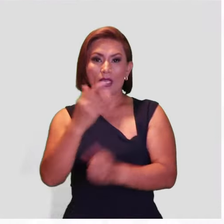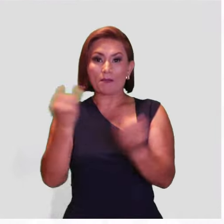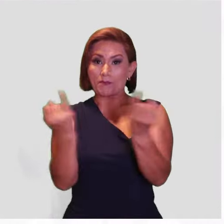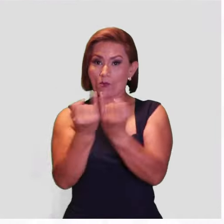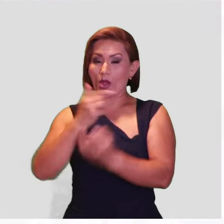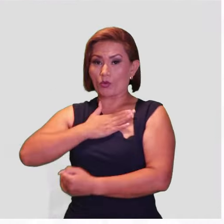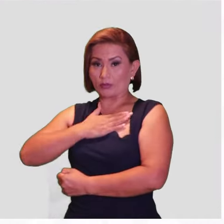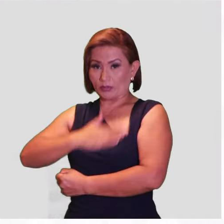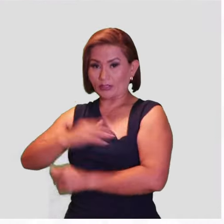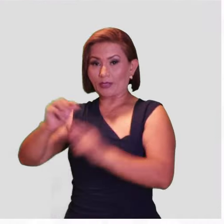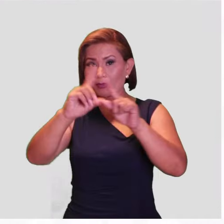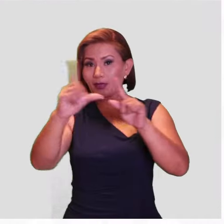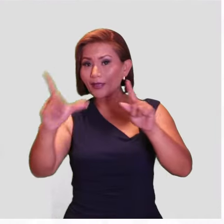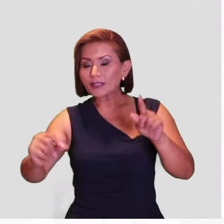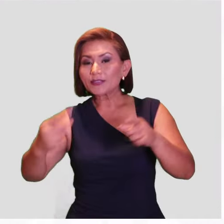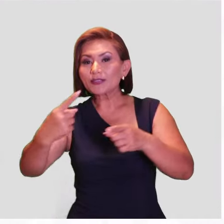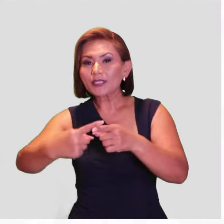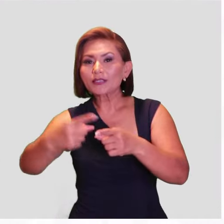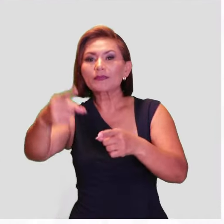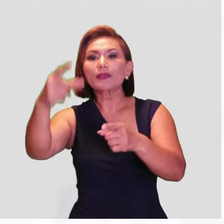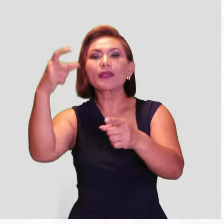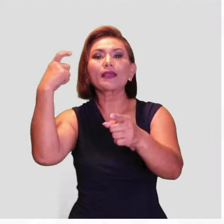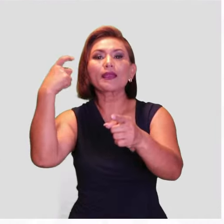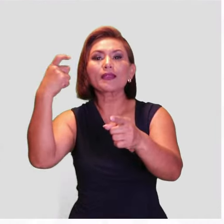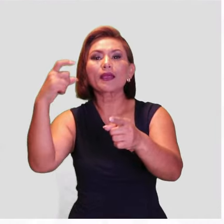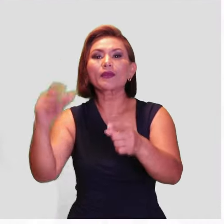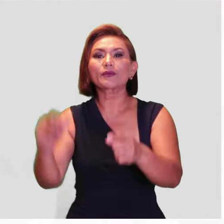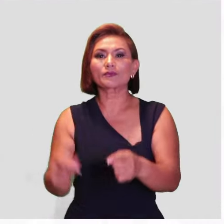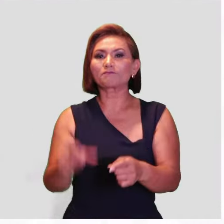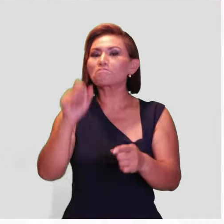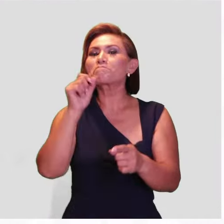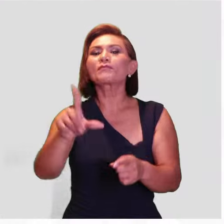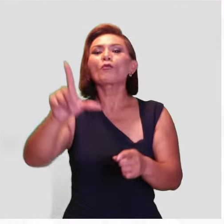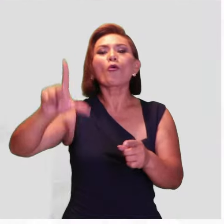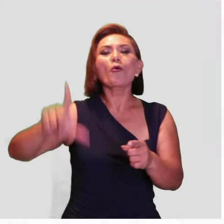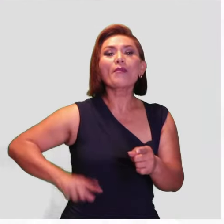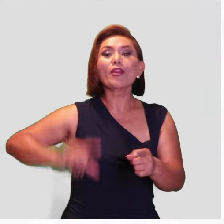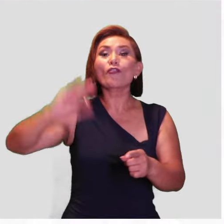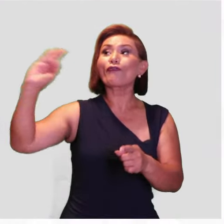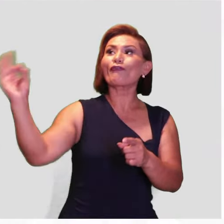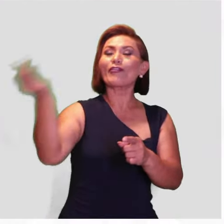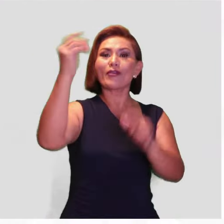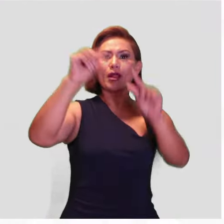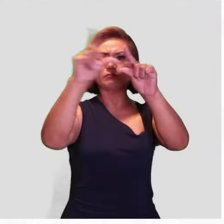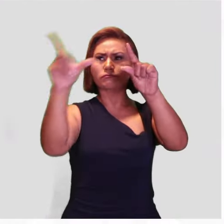este país es el modelo de Querétaro. Lo dice el propio gobierno federal.